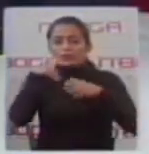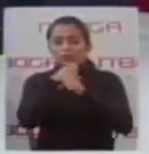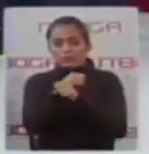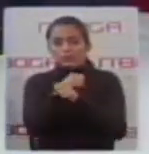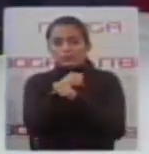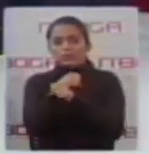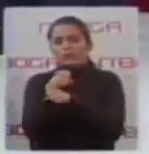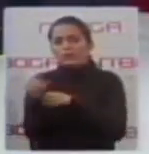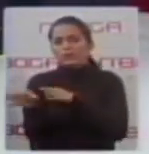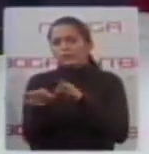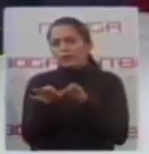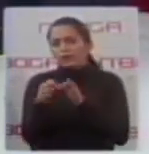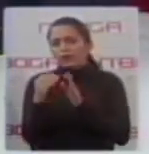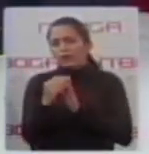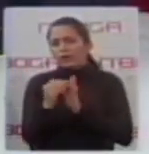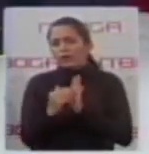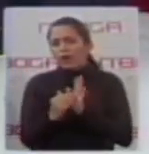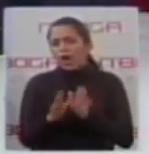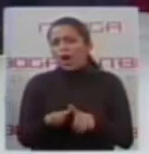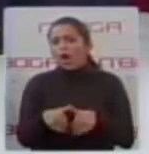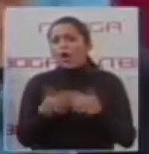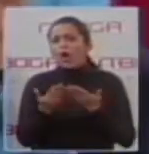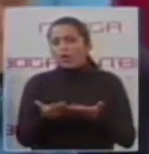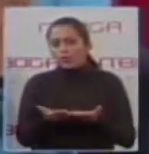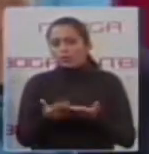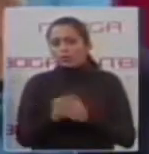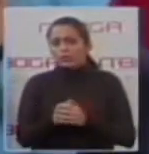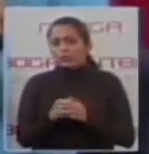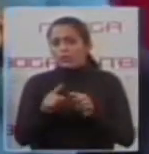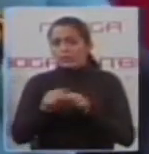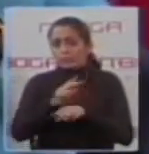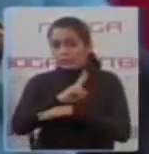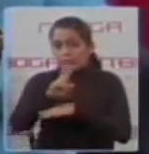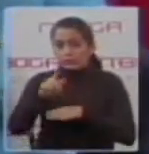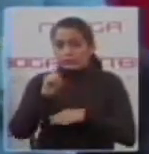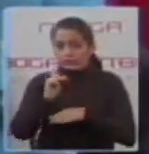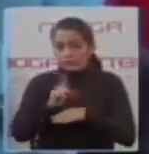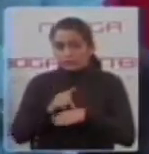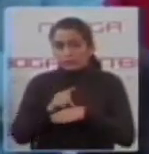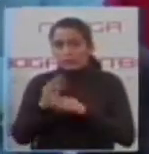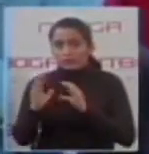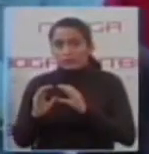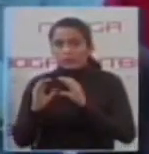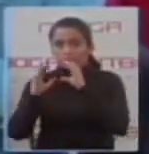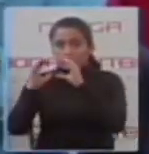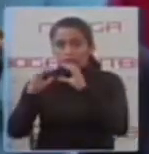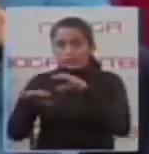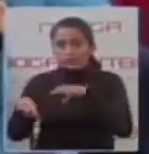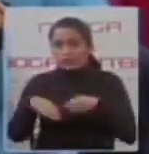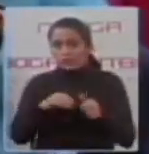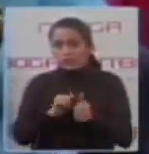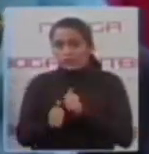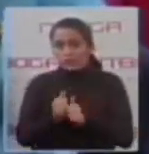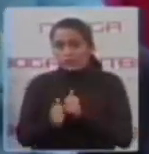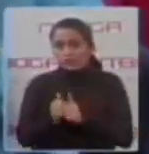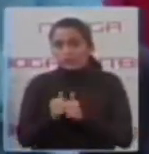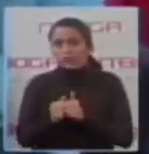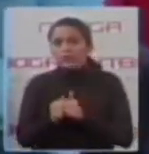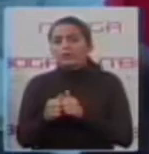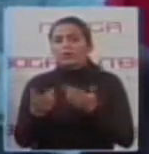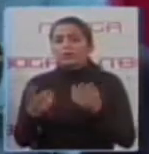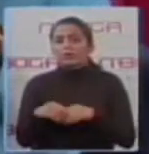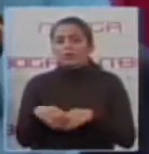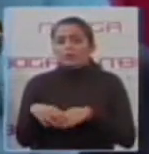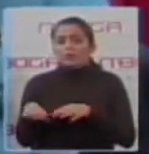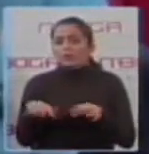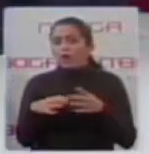más el detalle de las carreras. Pero, para mencionarlas, hay maestrías en gestión deportiva, maestrías en marketing